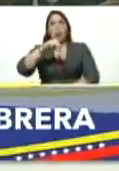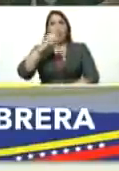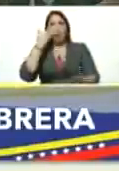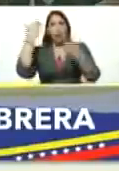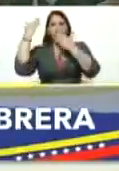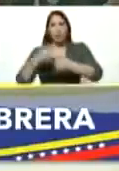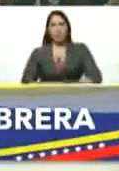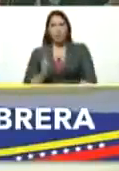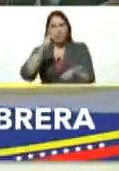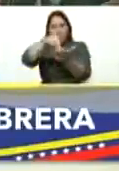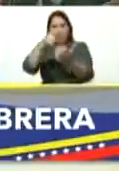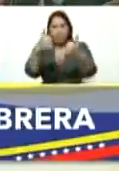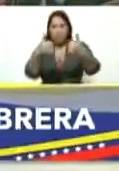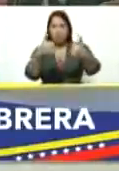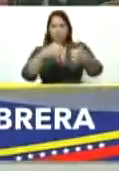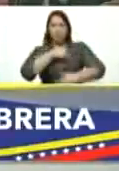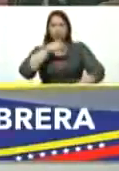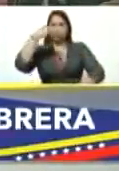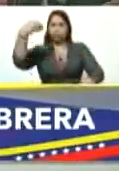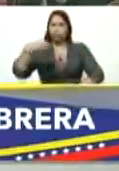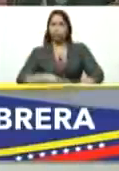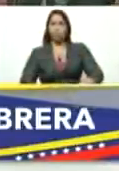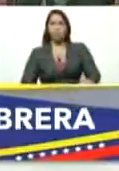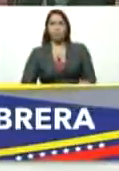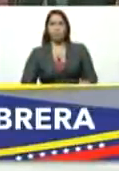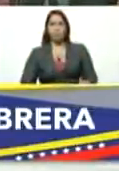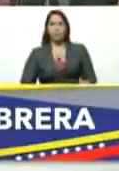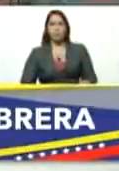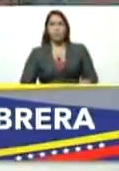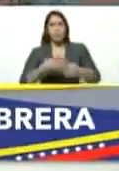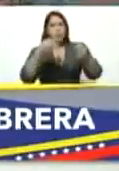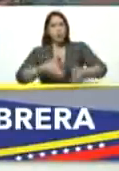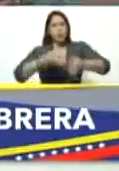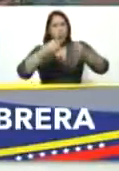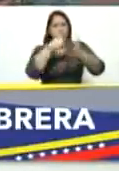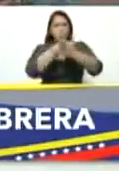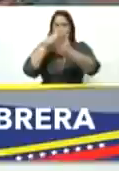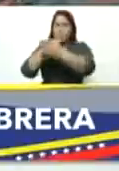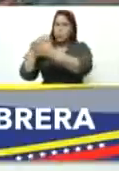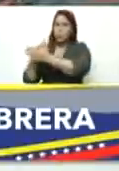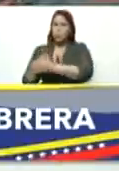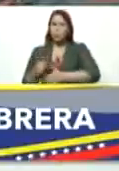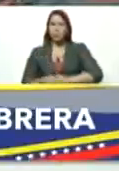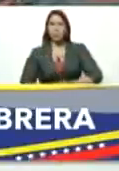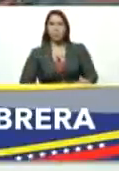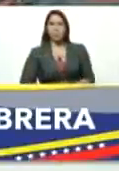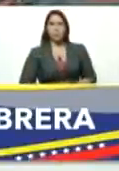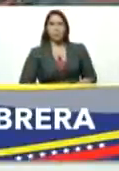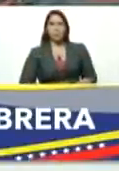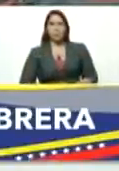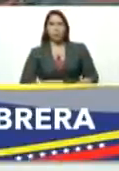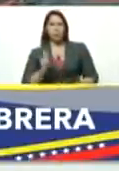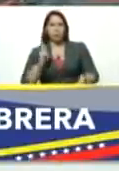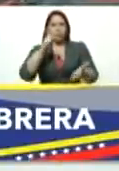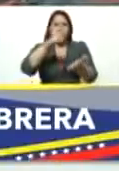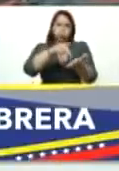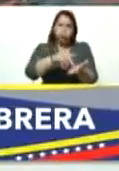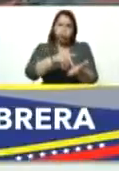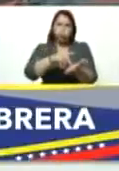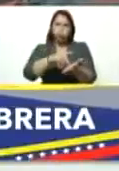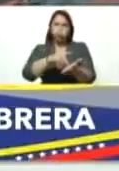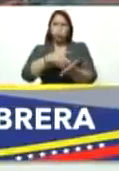presente y presente y siempre consecuente presente